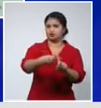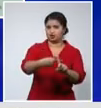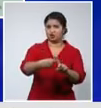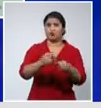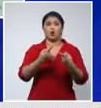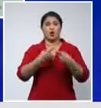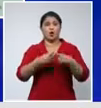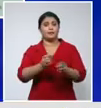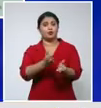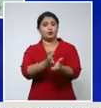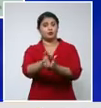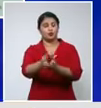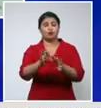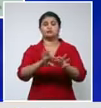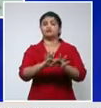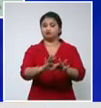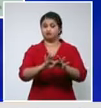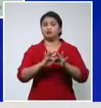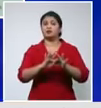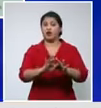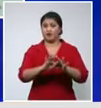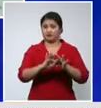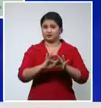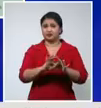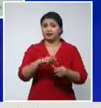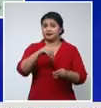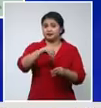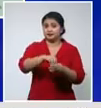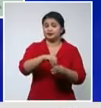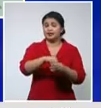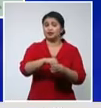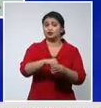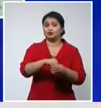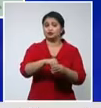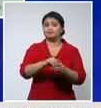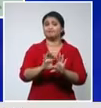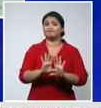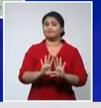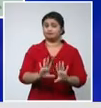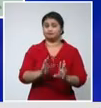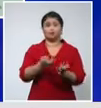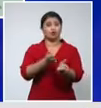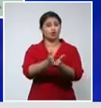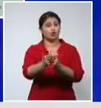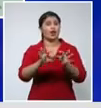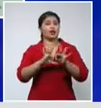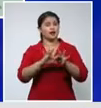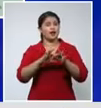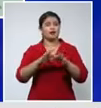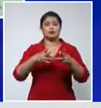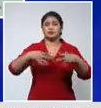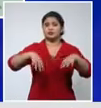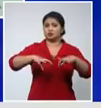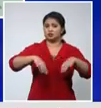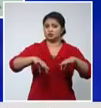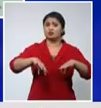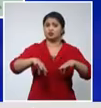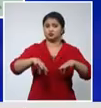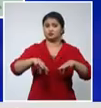cifra todavía muy elevada para los propósitos de La Habana y expresión de la transmisión que se